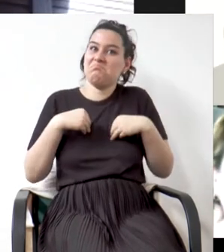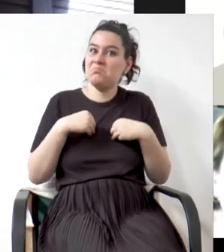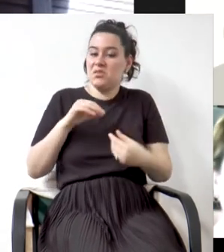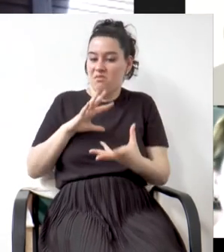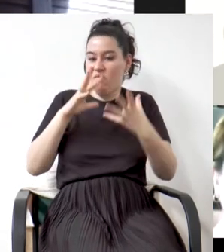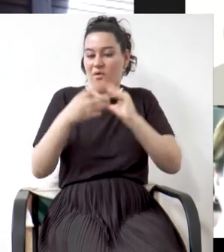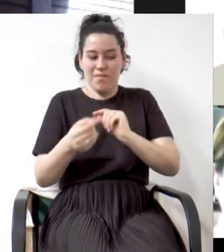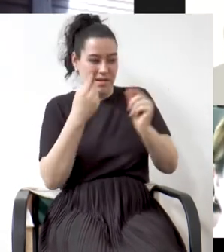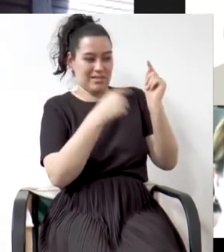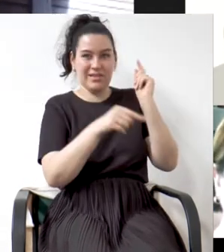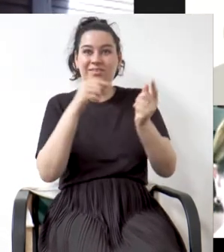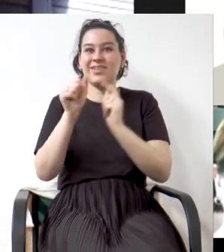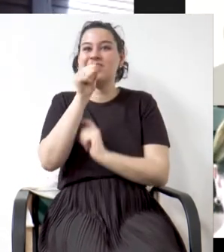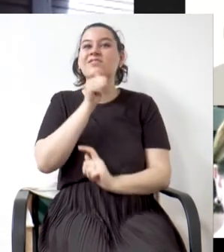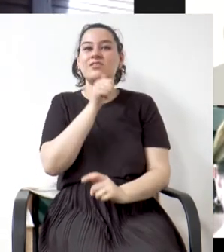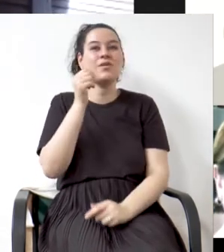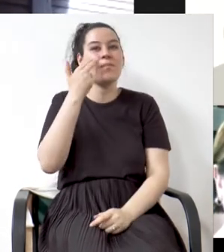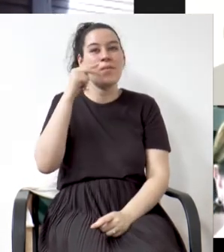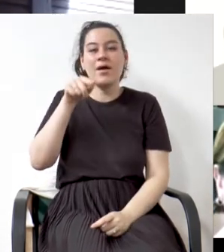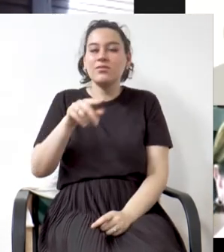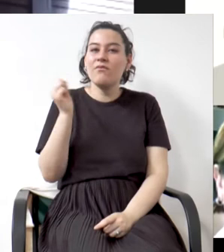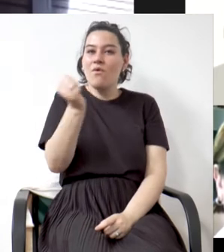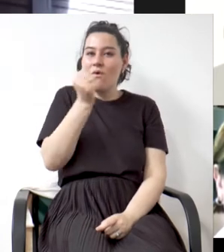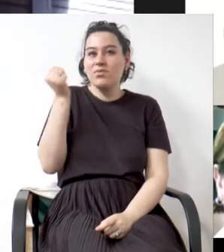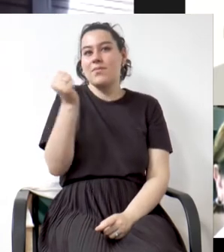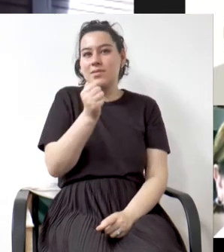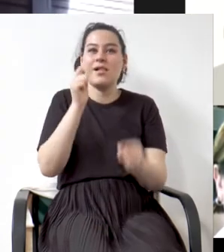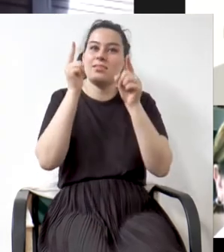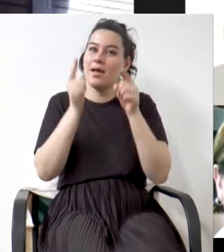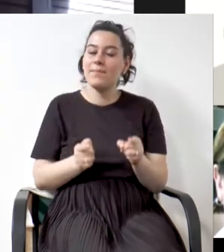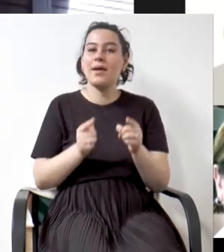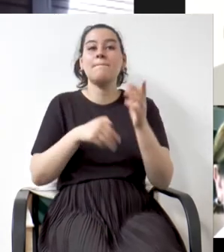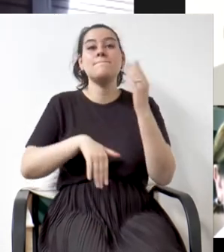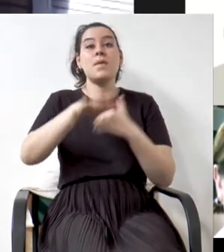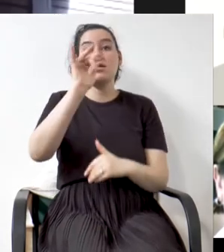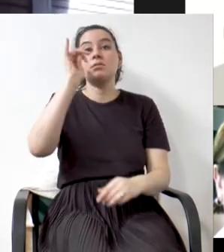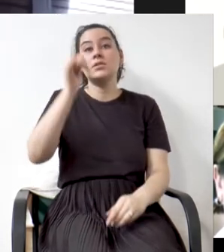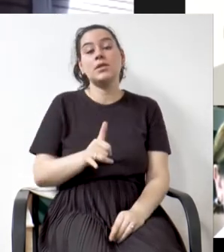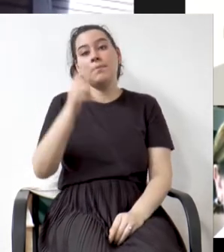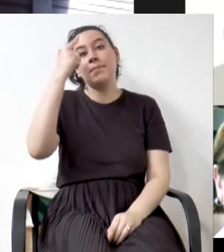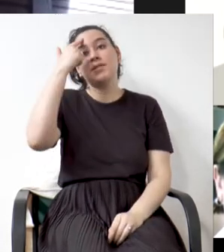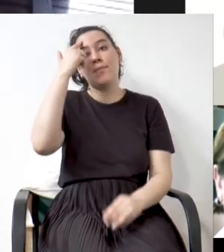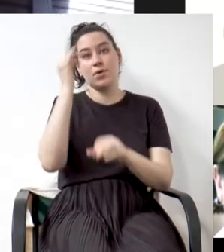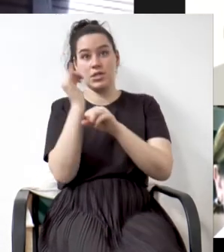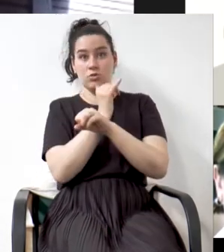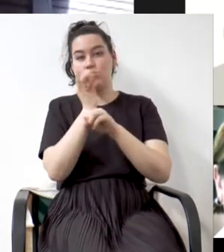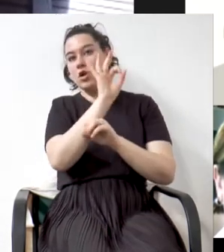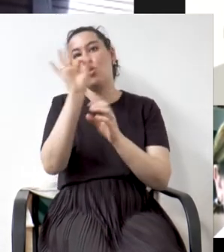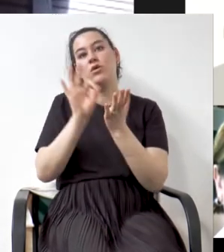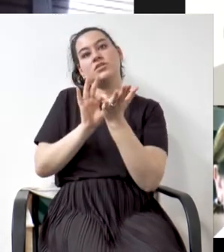formas heterodoxas de resolver los problemas es fundamental, y más aún cuando se piensa en instituciones